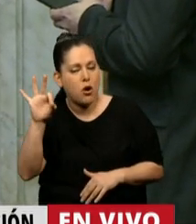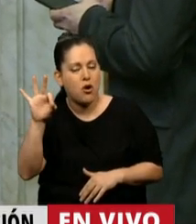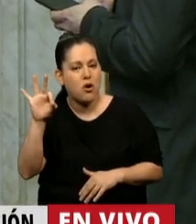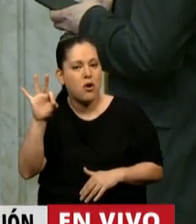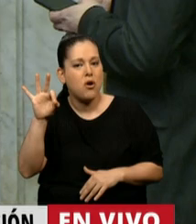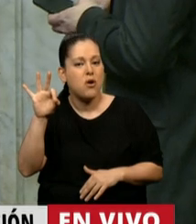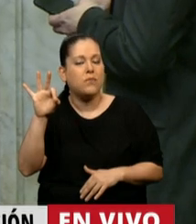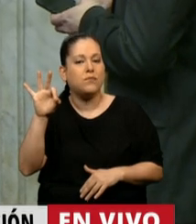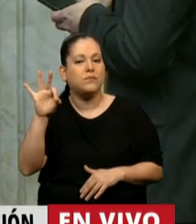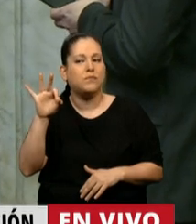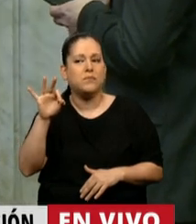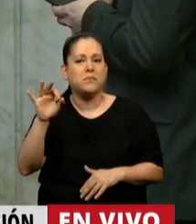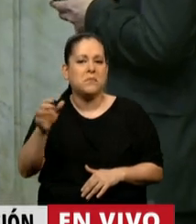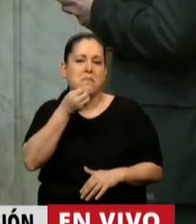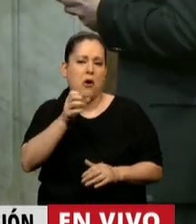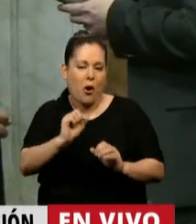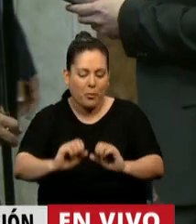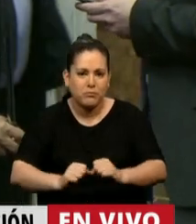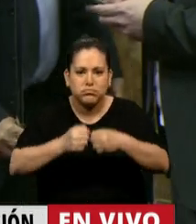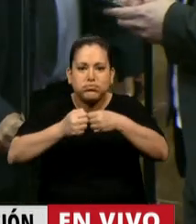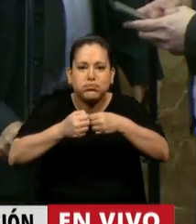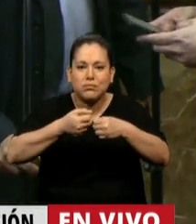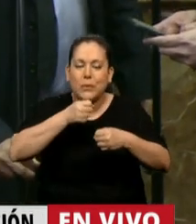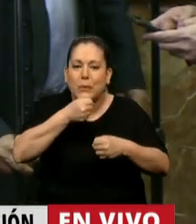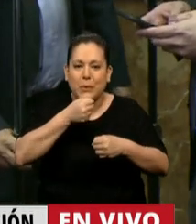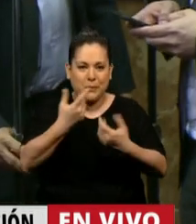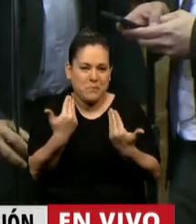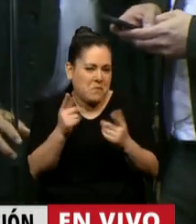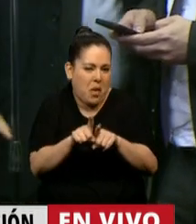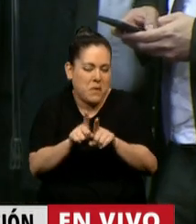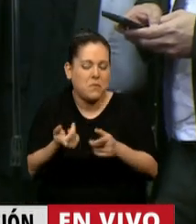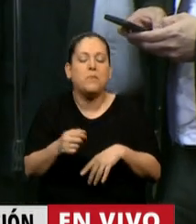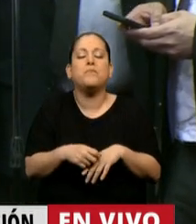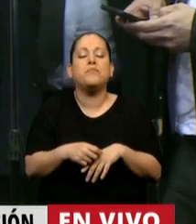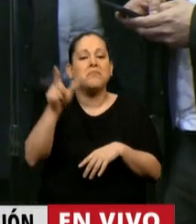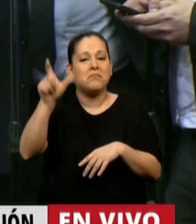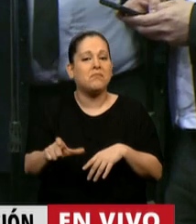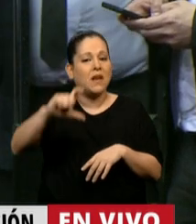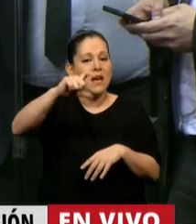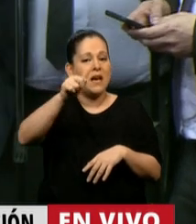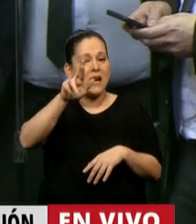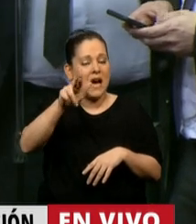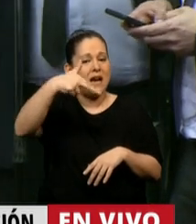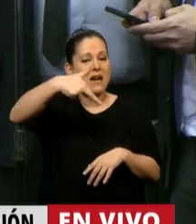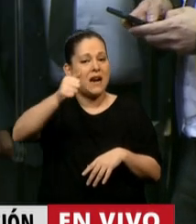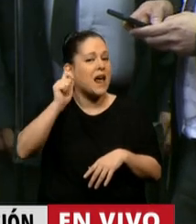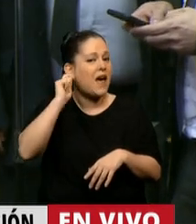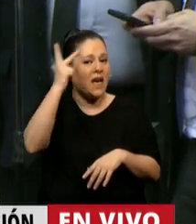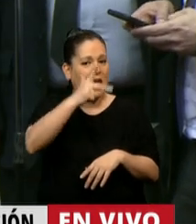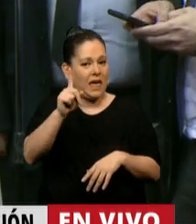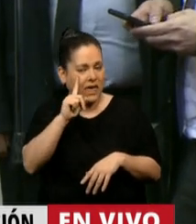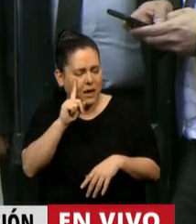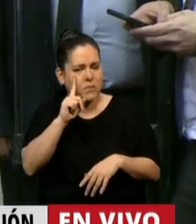Guillermo levanta los micrófonos Guillermo Oscar carnu juris por la